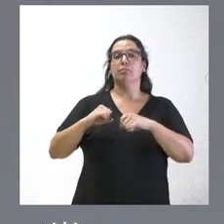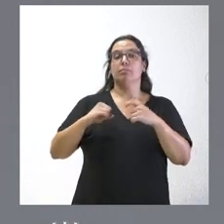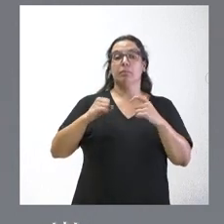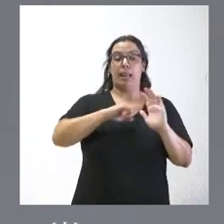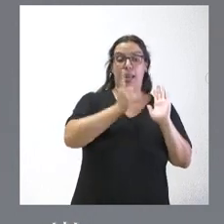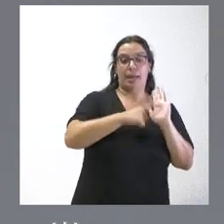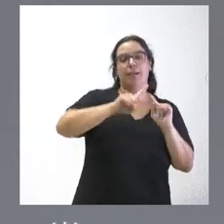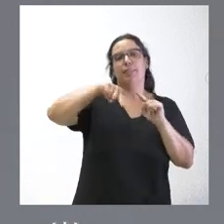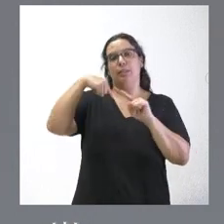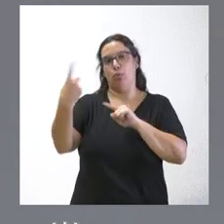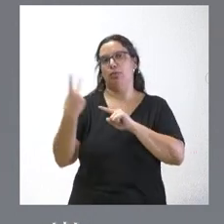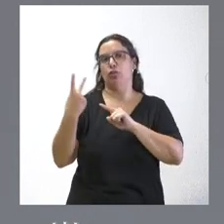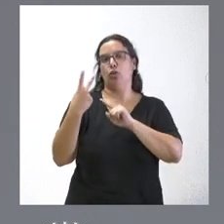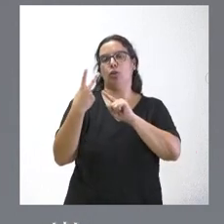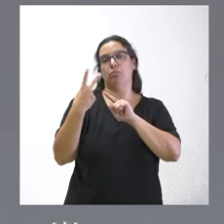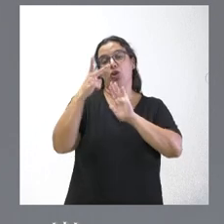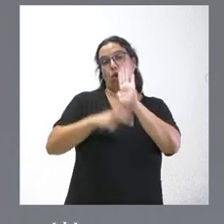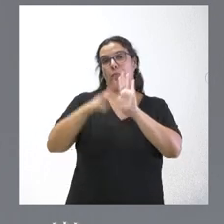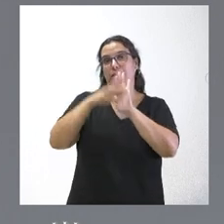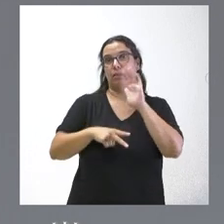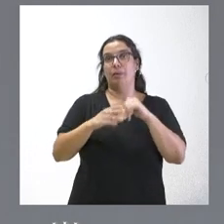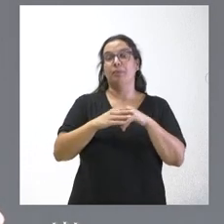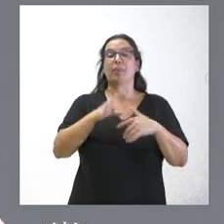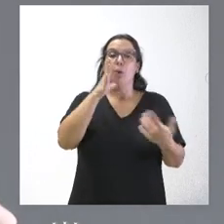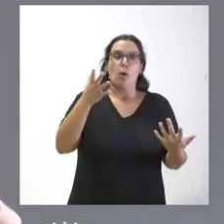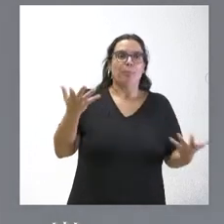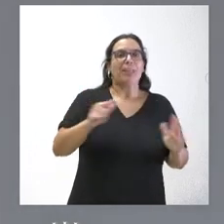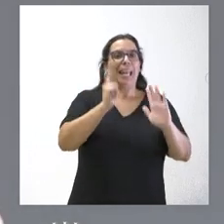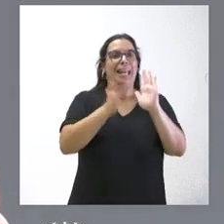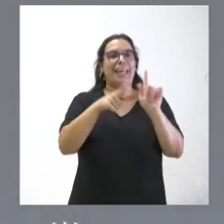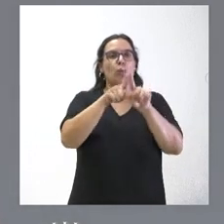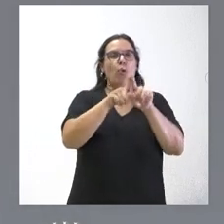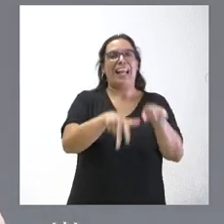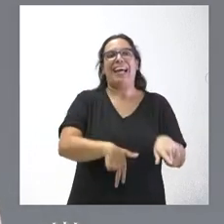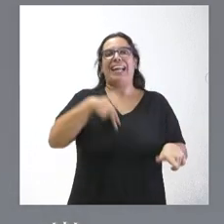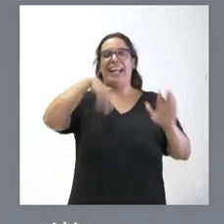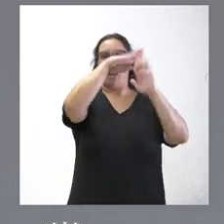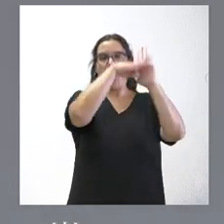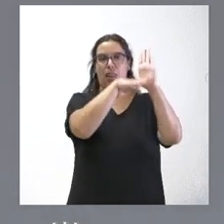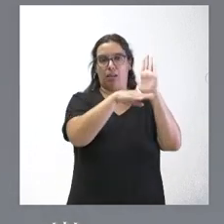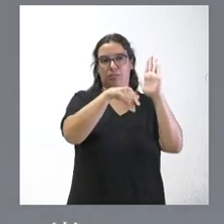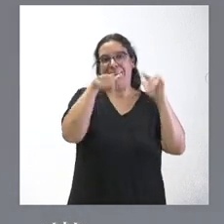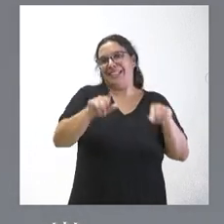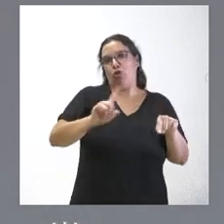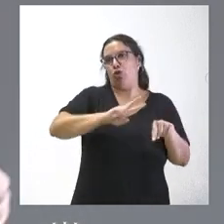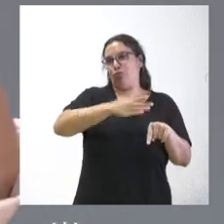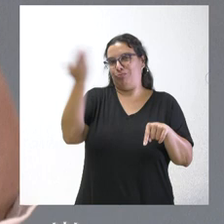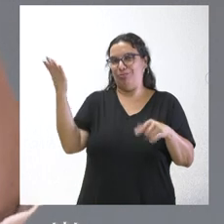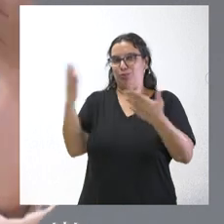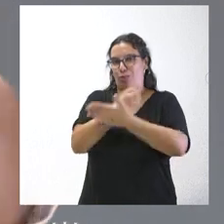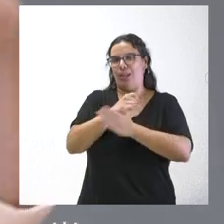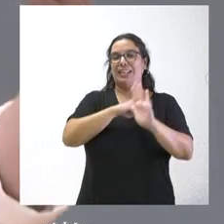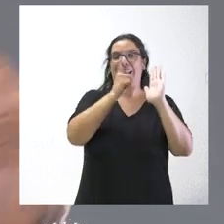esté aprobada la ley como les digo La ley es un marco general no solamente está sino todas las leyes que